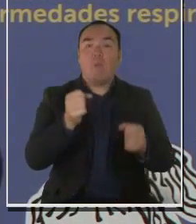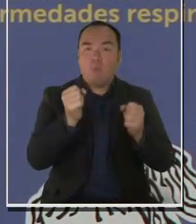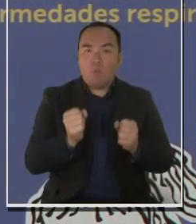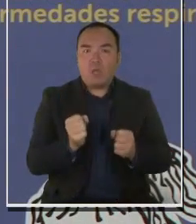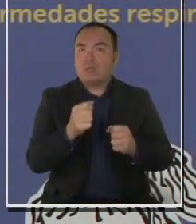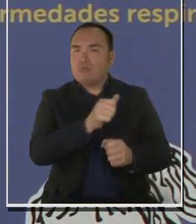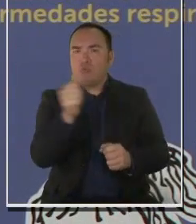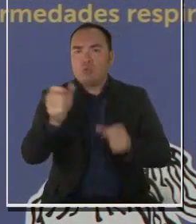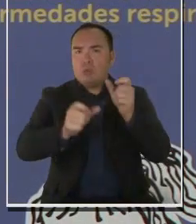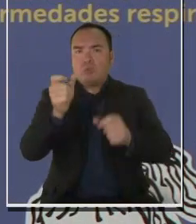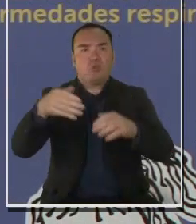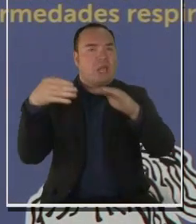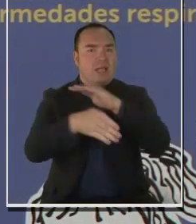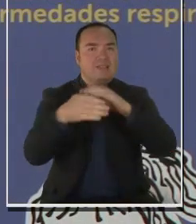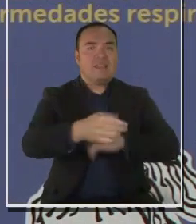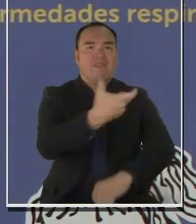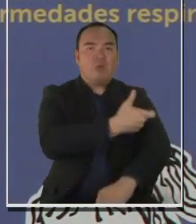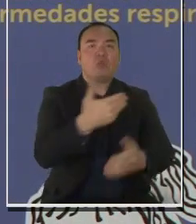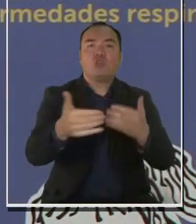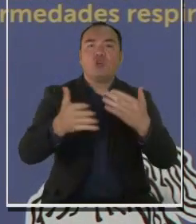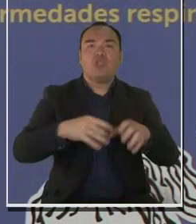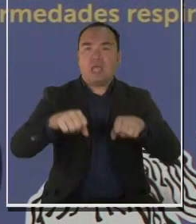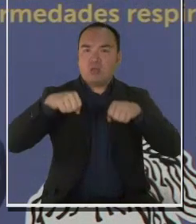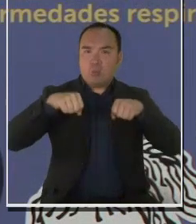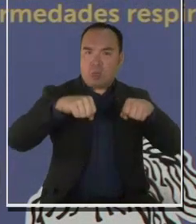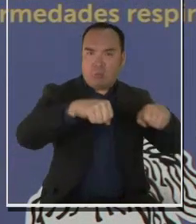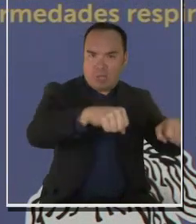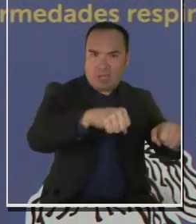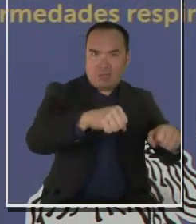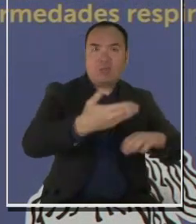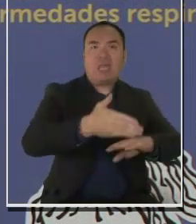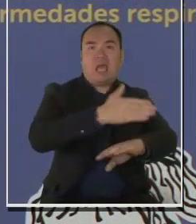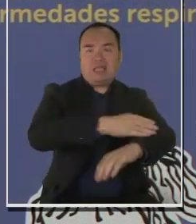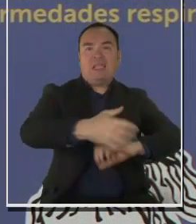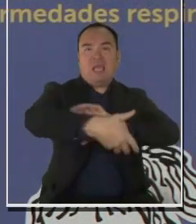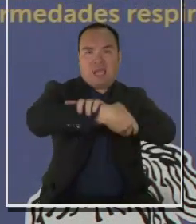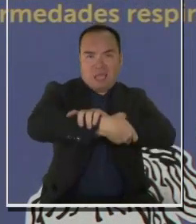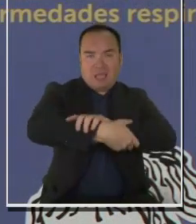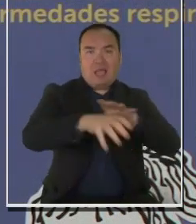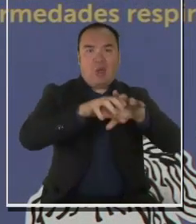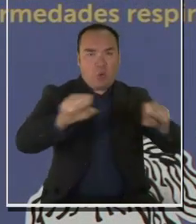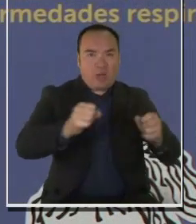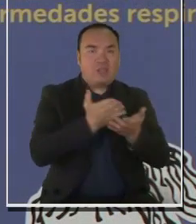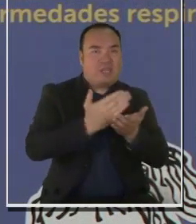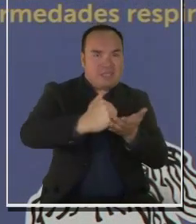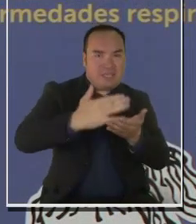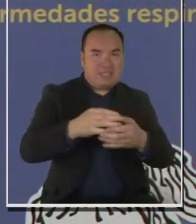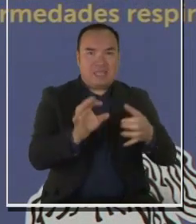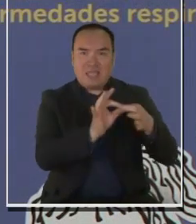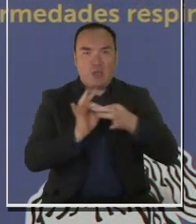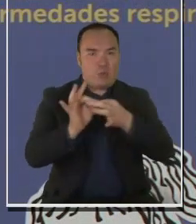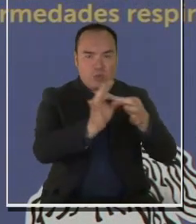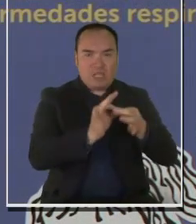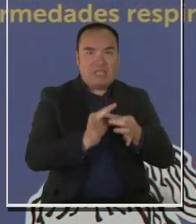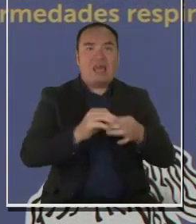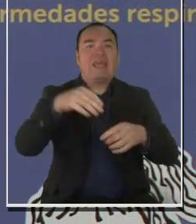accedan a la vacunación en supermercados que están en convenio, y se ha hecho una estrategia en conjunto con ellos en 15 regiones y en